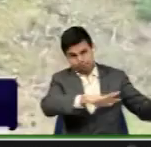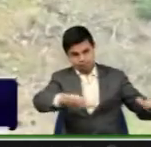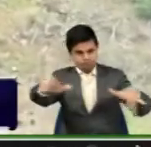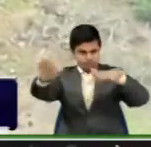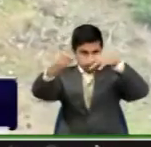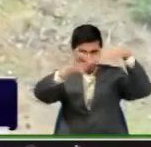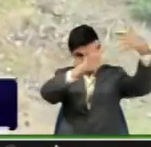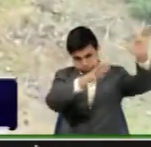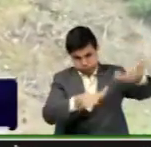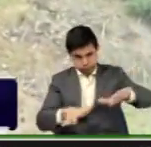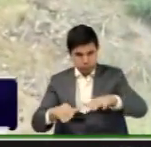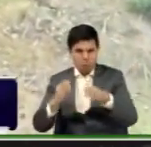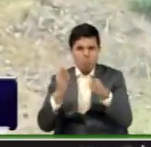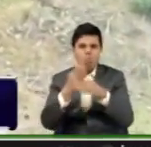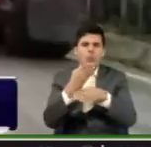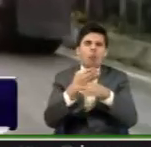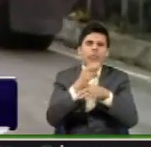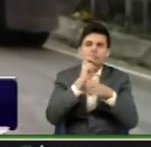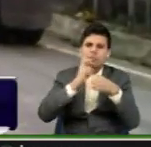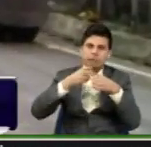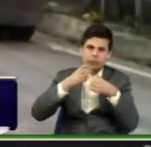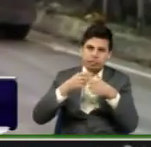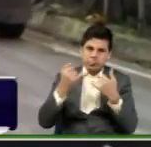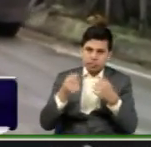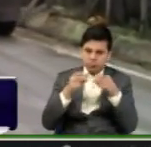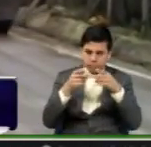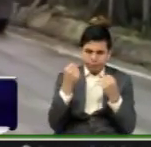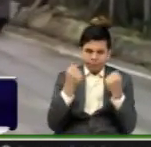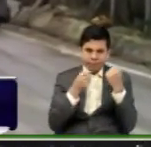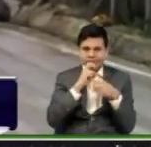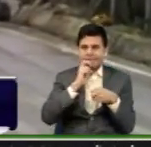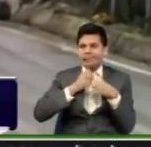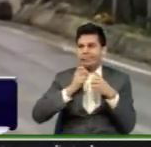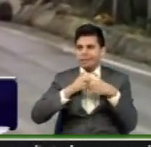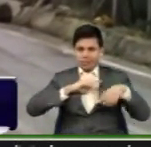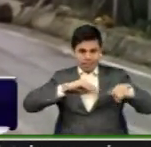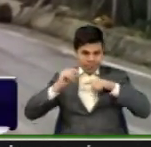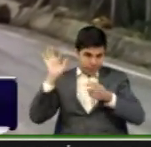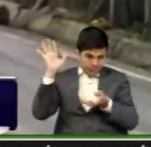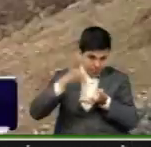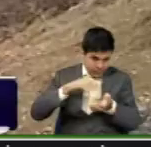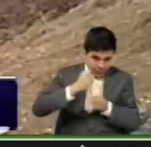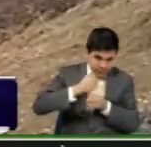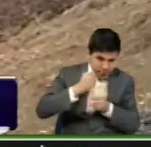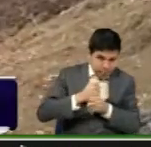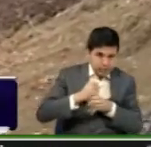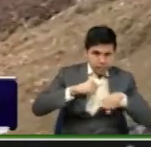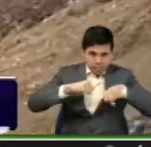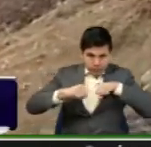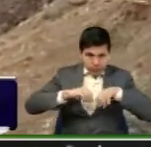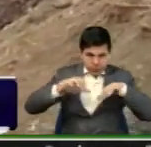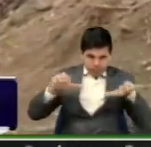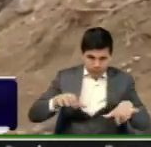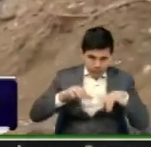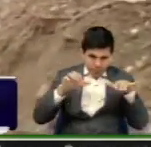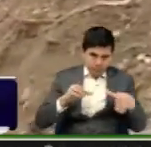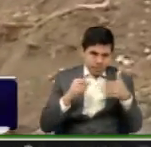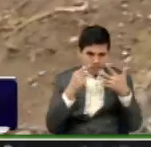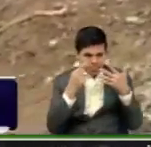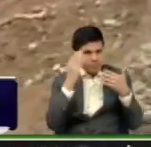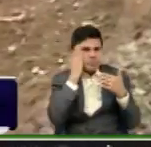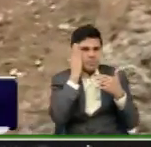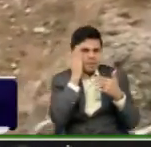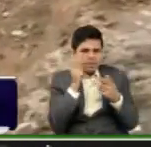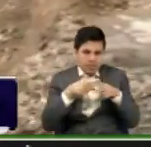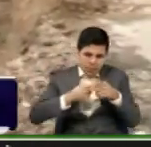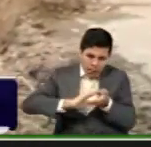vías terciarias y dificultando que los funcionarios de la administración municipal y la de gestión del riesgo lleguen hasta allí para